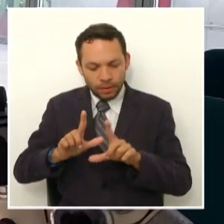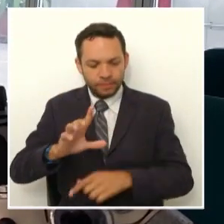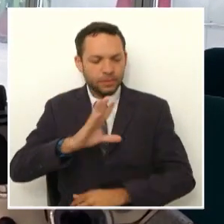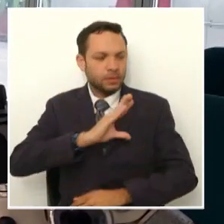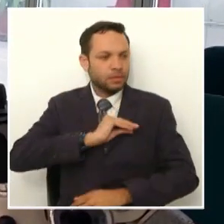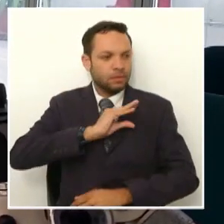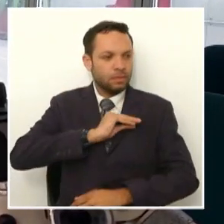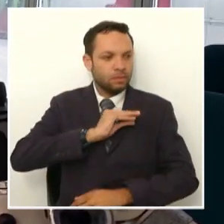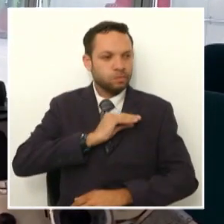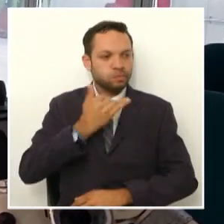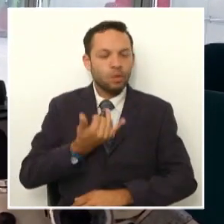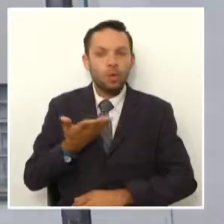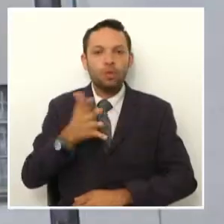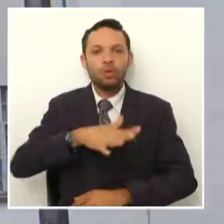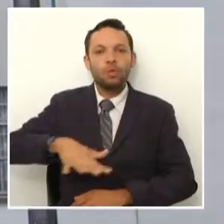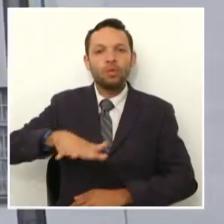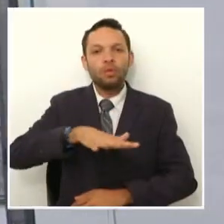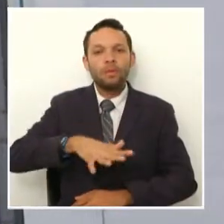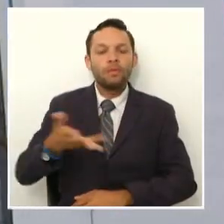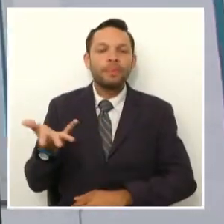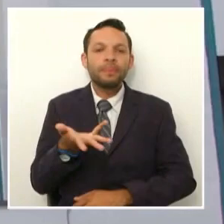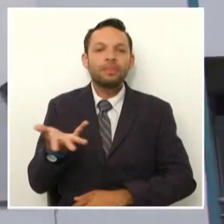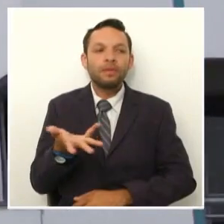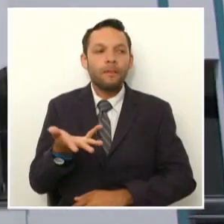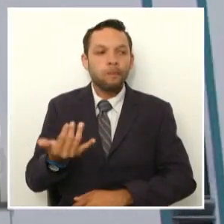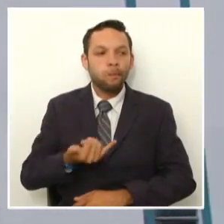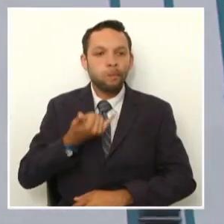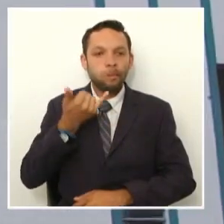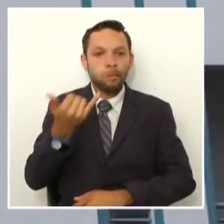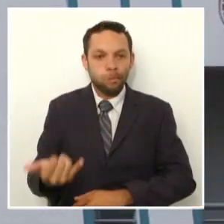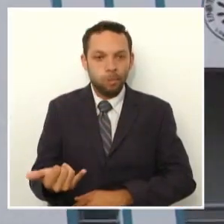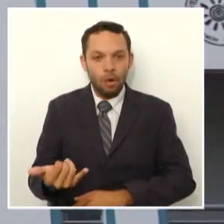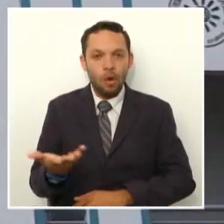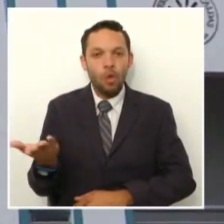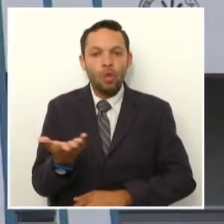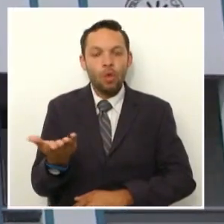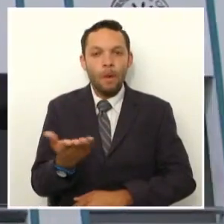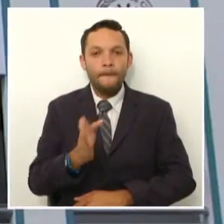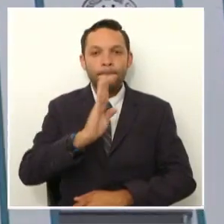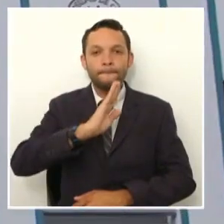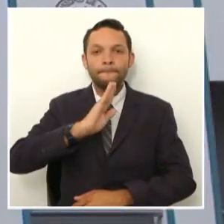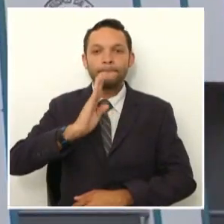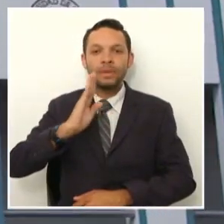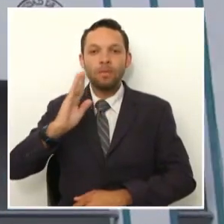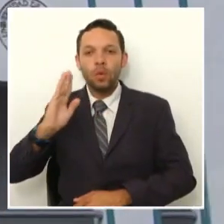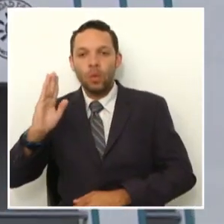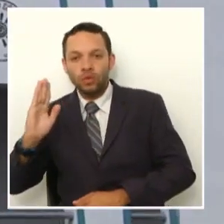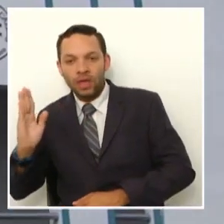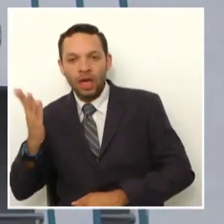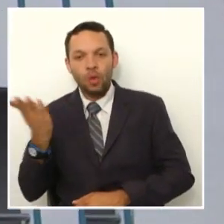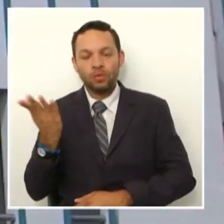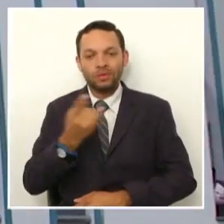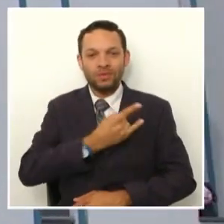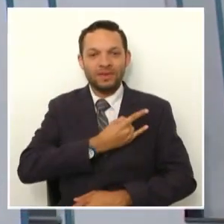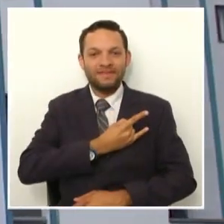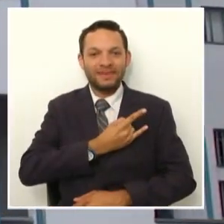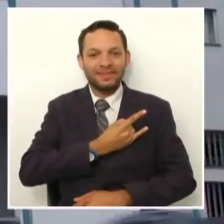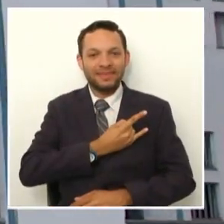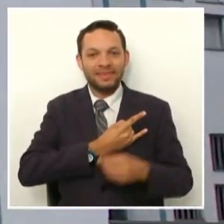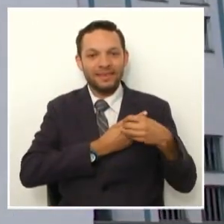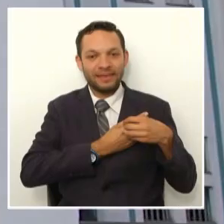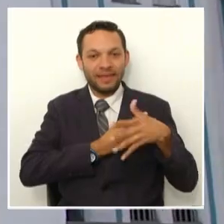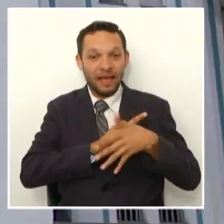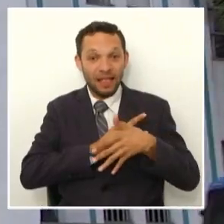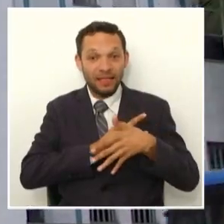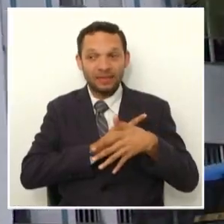alegría estar grabando este programa hoy en la biblioteca principal de la Universidad de